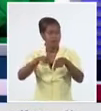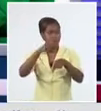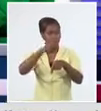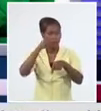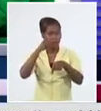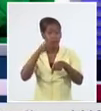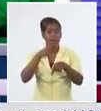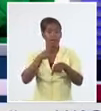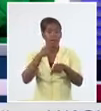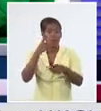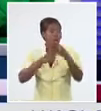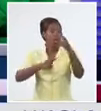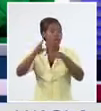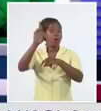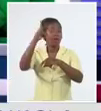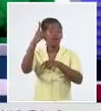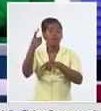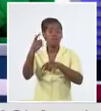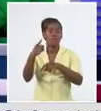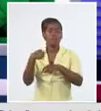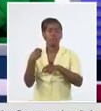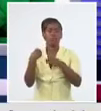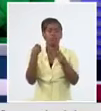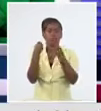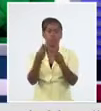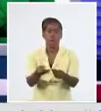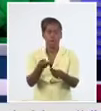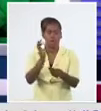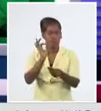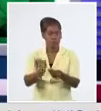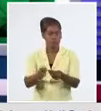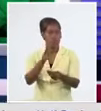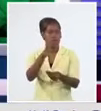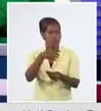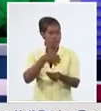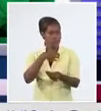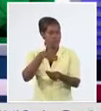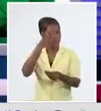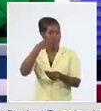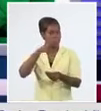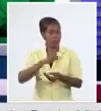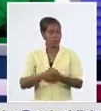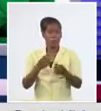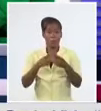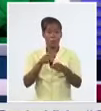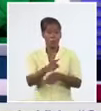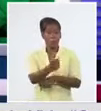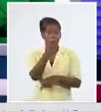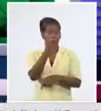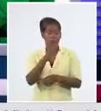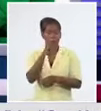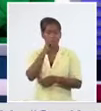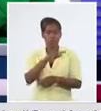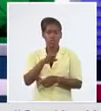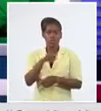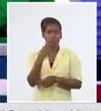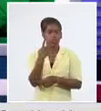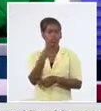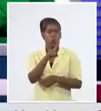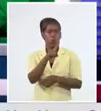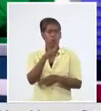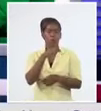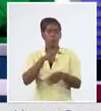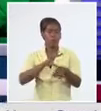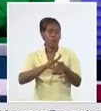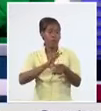los protocolos para su cumplimiento. Lo primero es que los niños no deben automedicarlos, automedicarlos no, porque si se